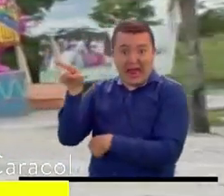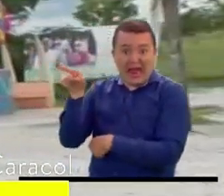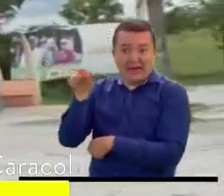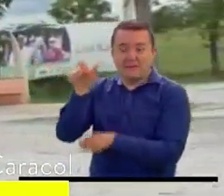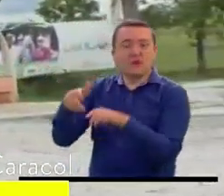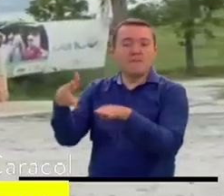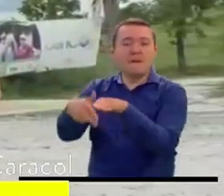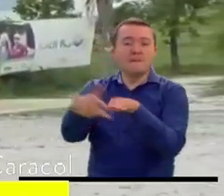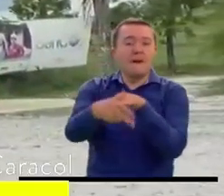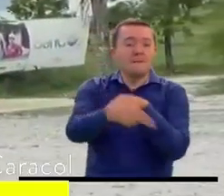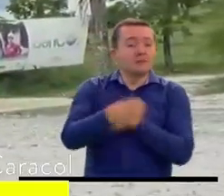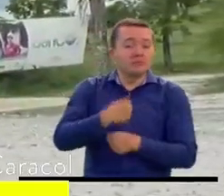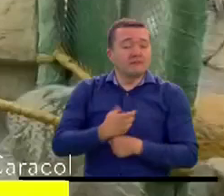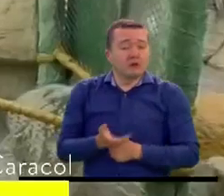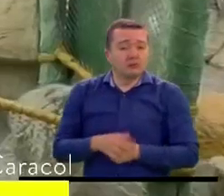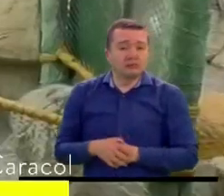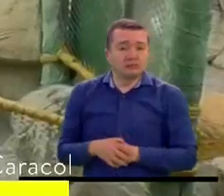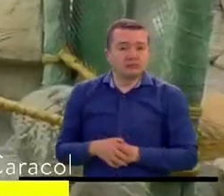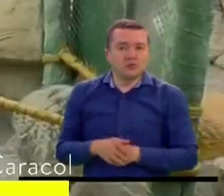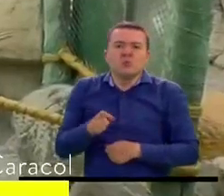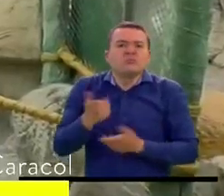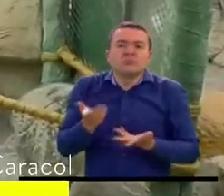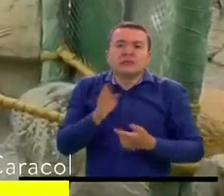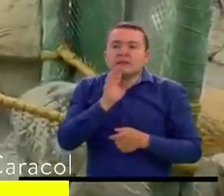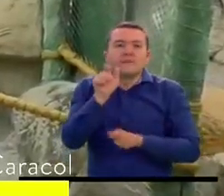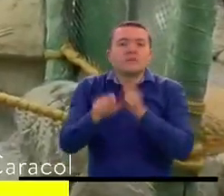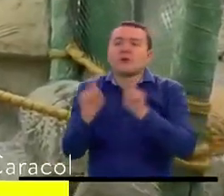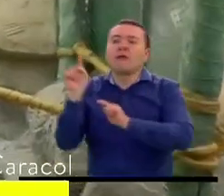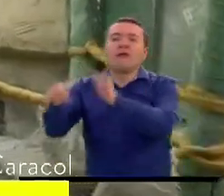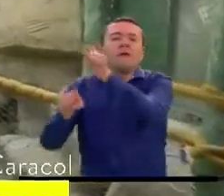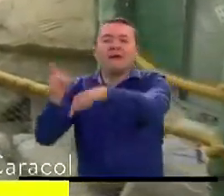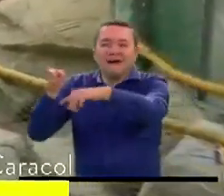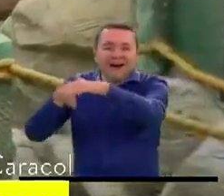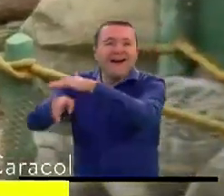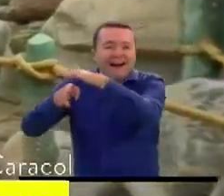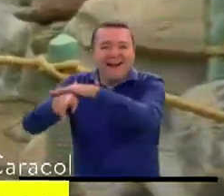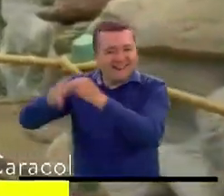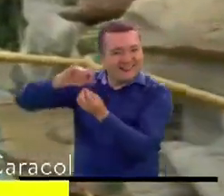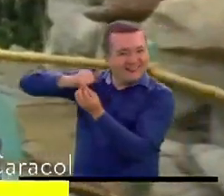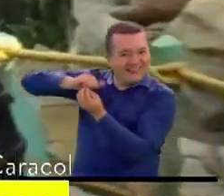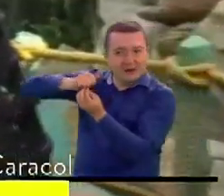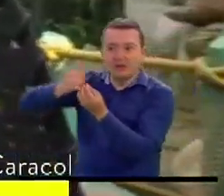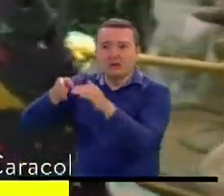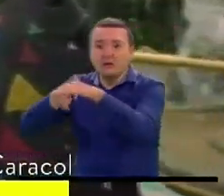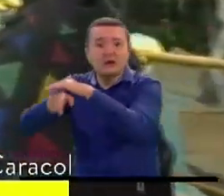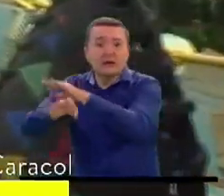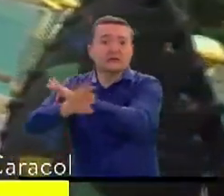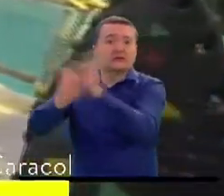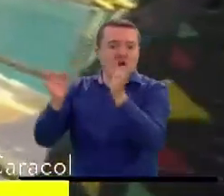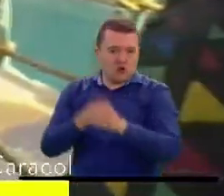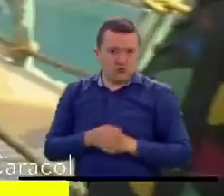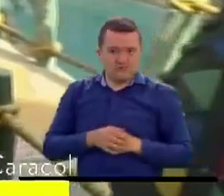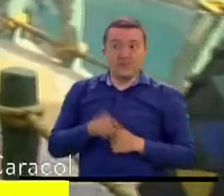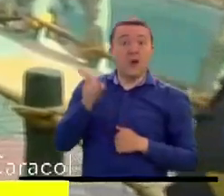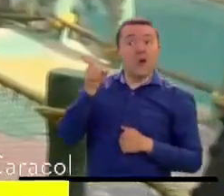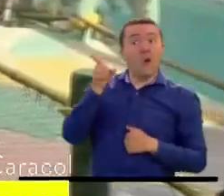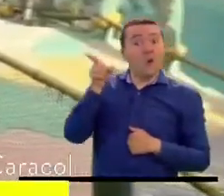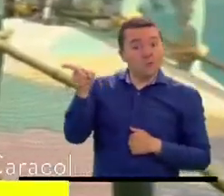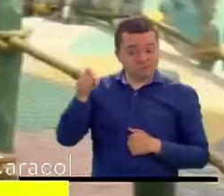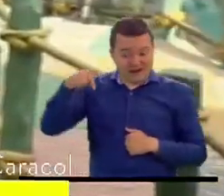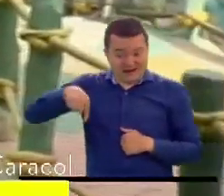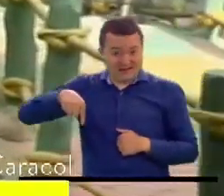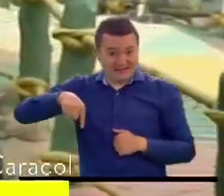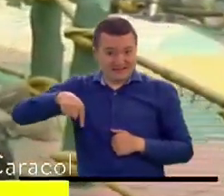quedaron sin empleo debido a que no volvieron a llegar turistas por causa de la pandemia. En el parque temático estamos